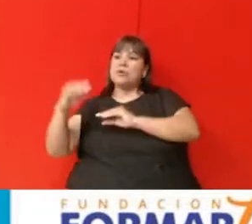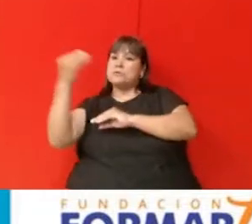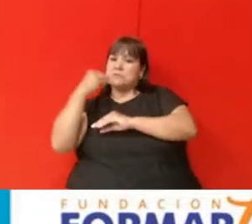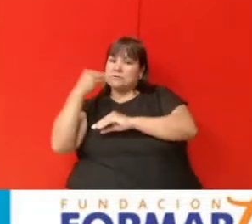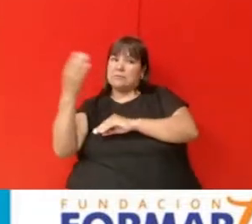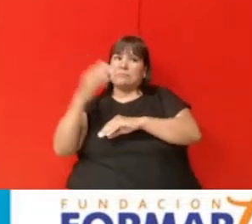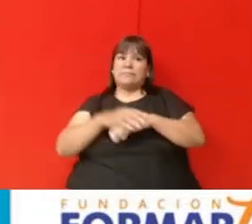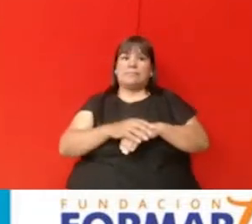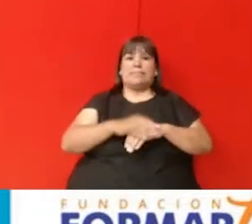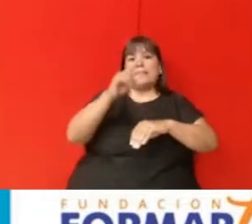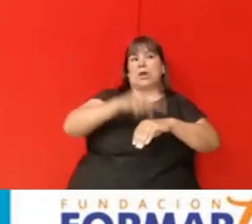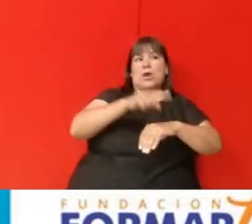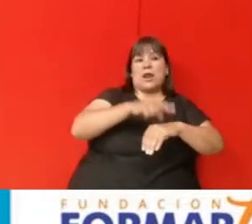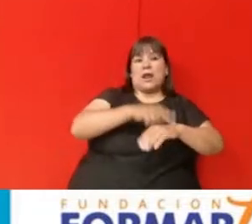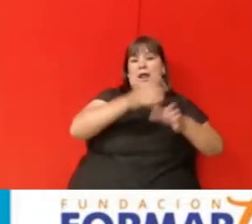cuenta.